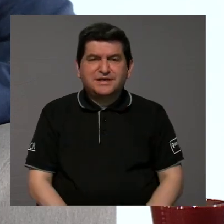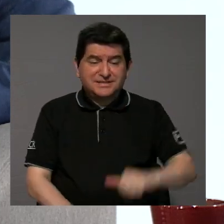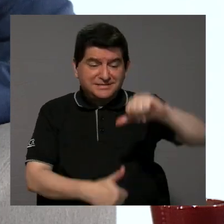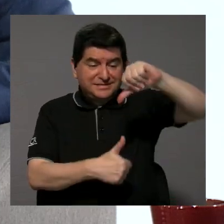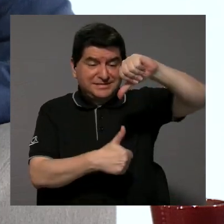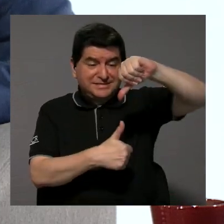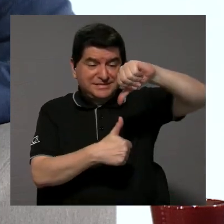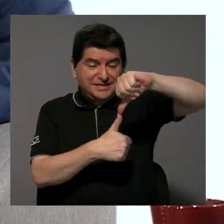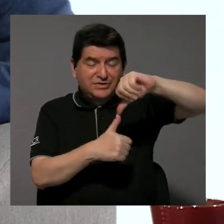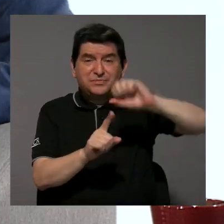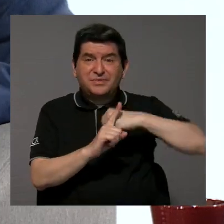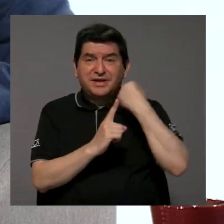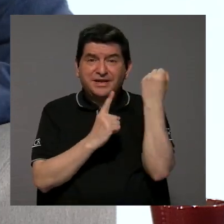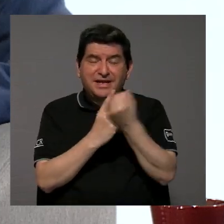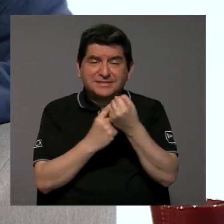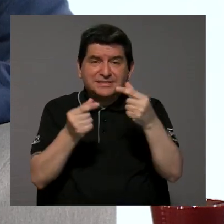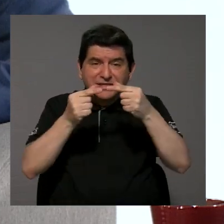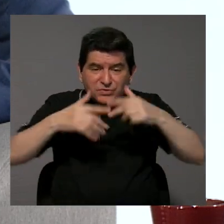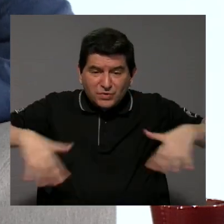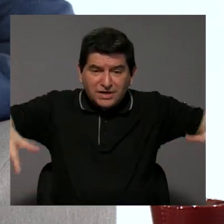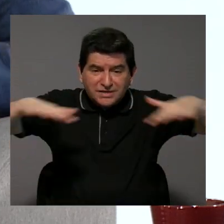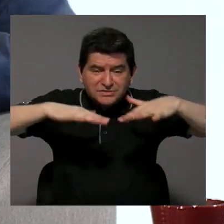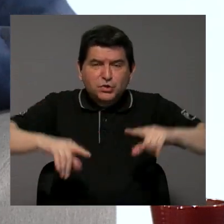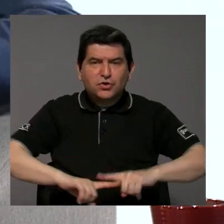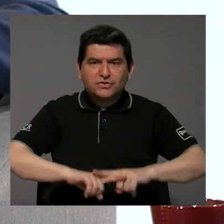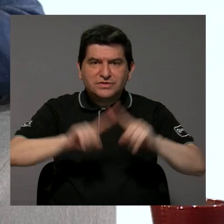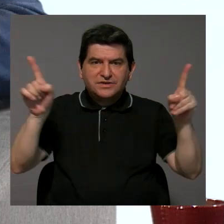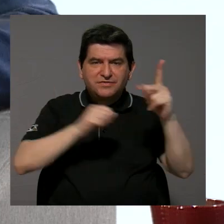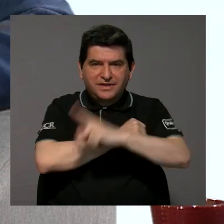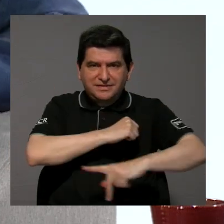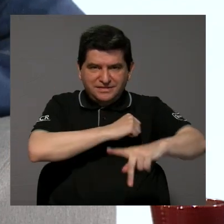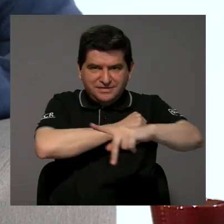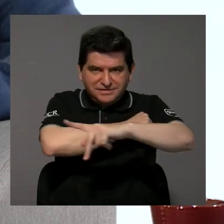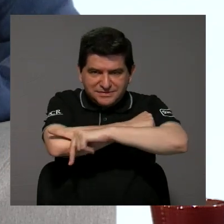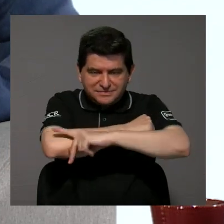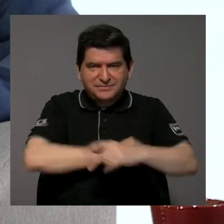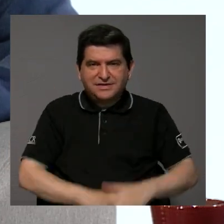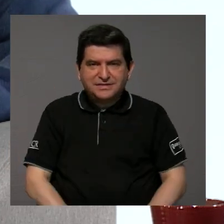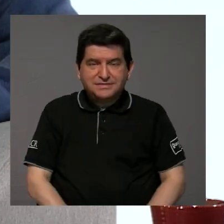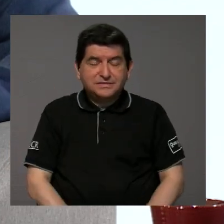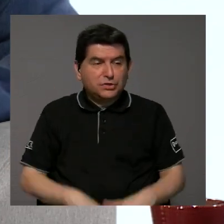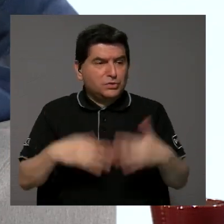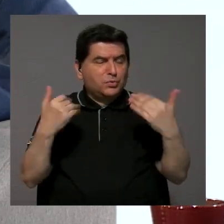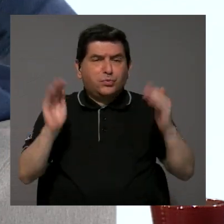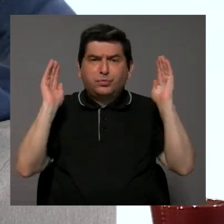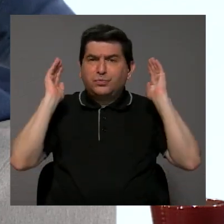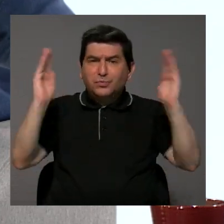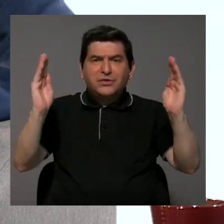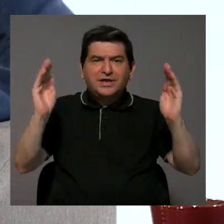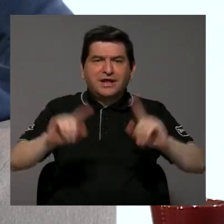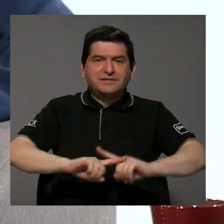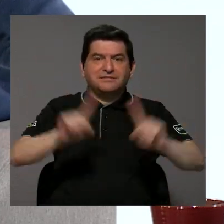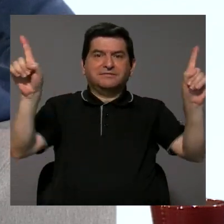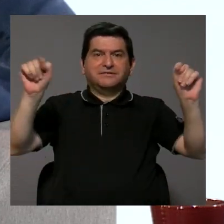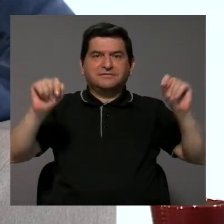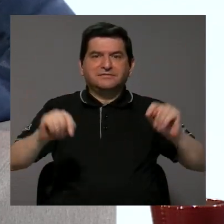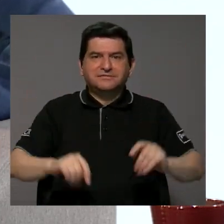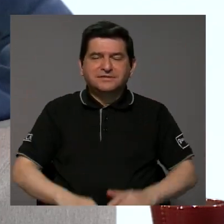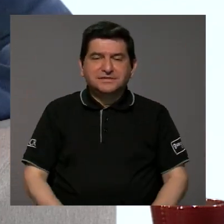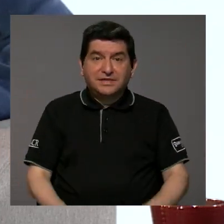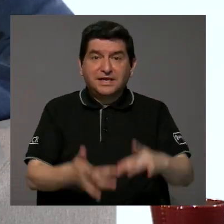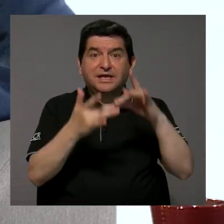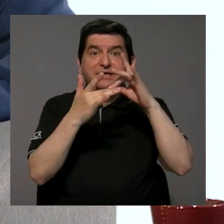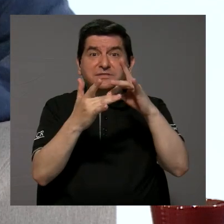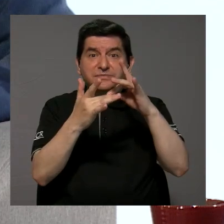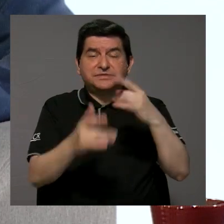que Centroamérica es una situación geográfica. Las diferencias entre los países es abismal,